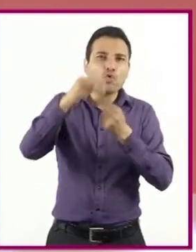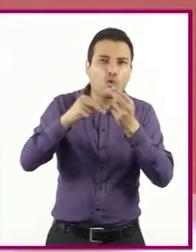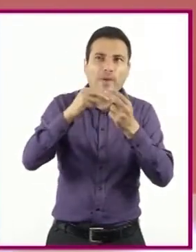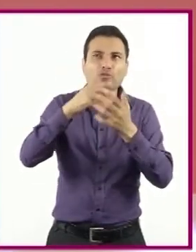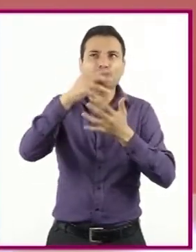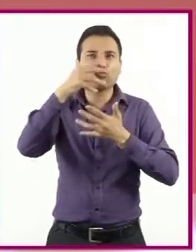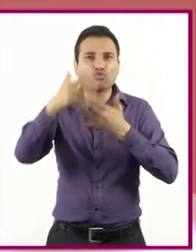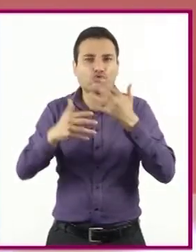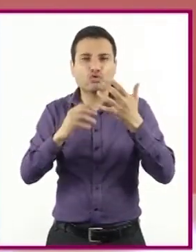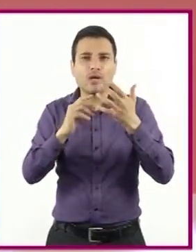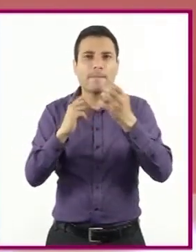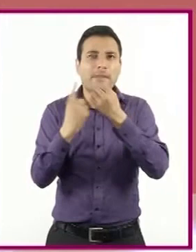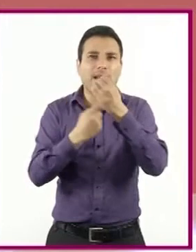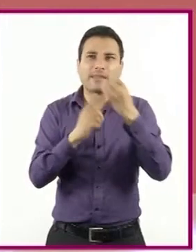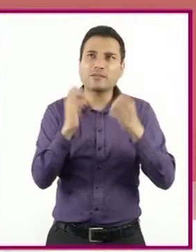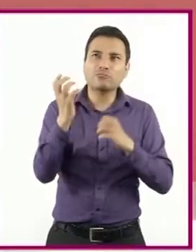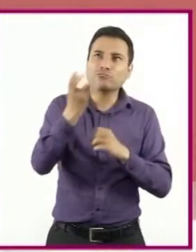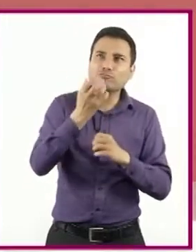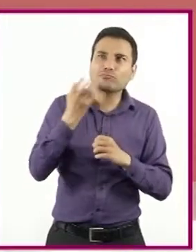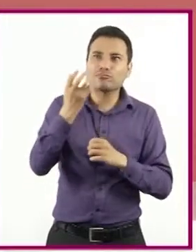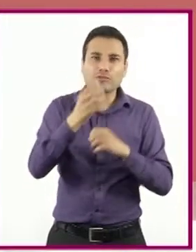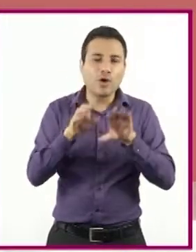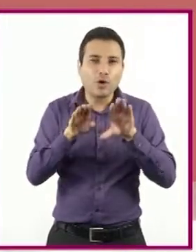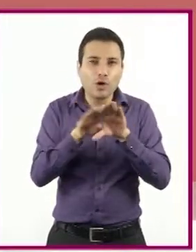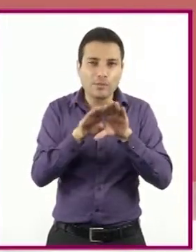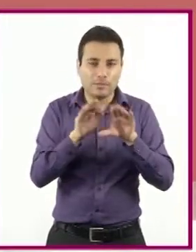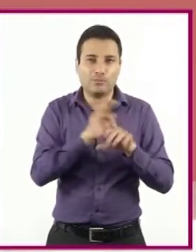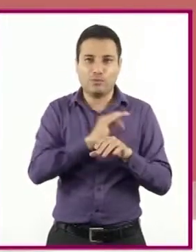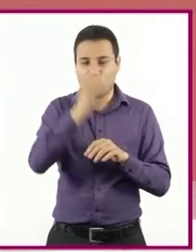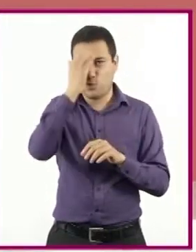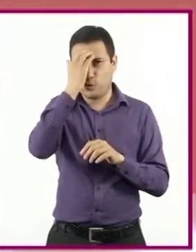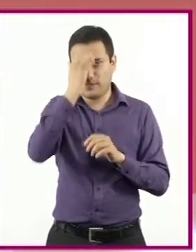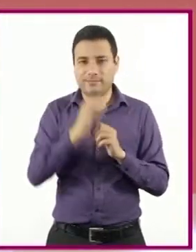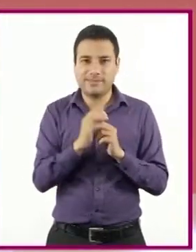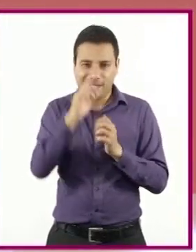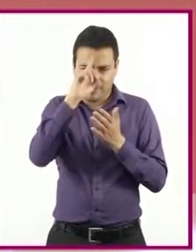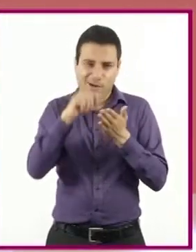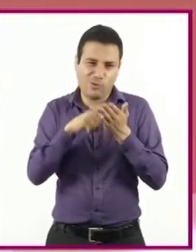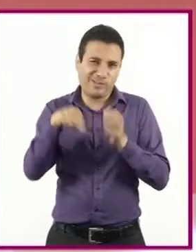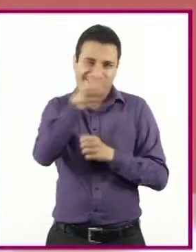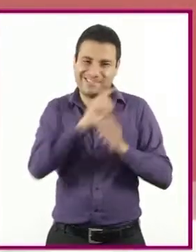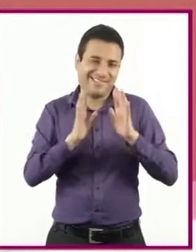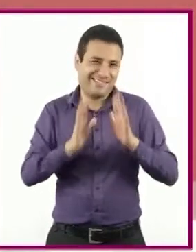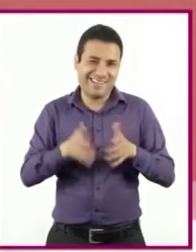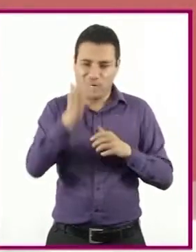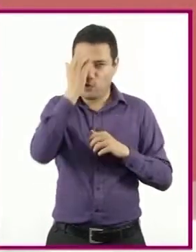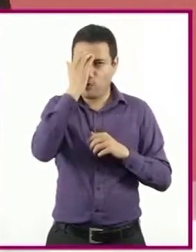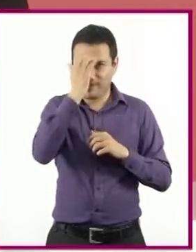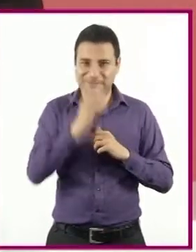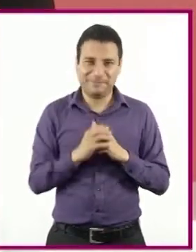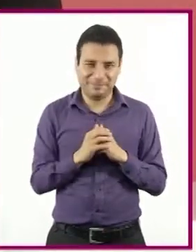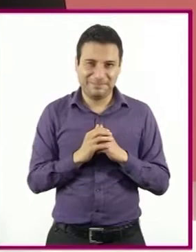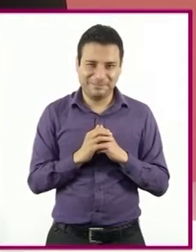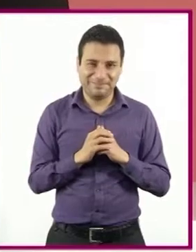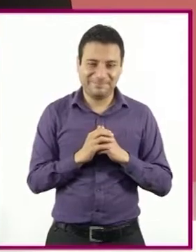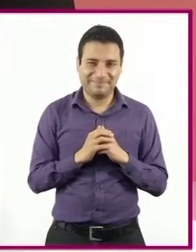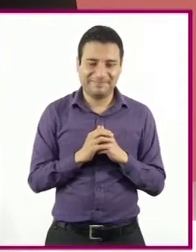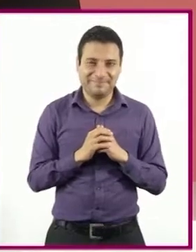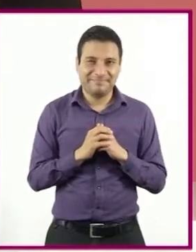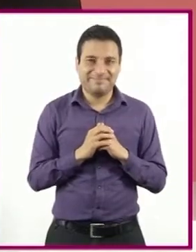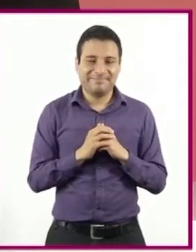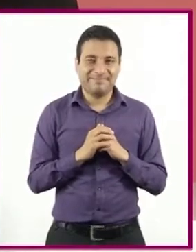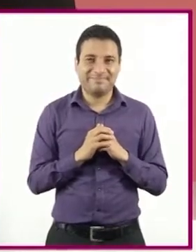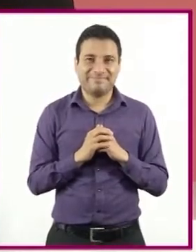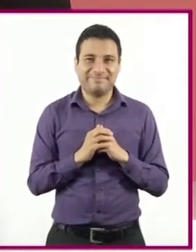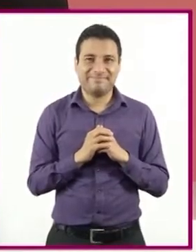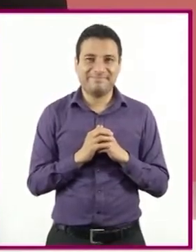astros, así como sus propiedades. Seguramente algunos de ustedes ya la conocen. Desde las primeras ideas